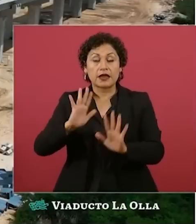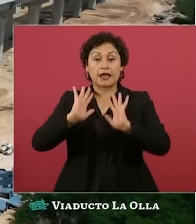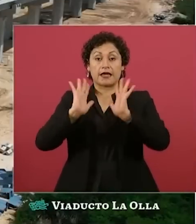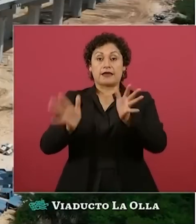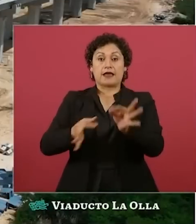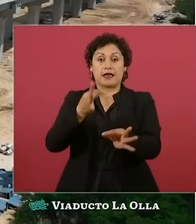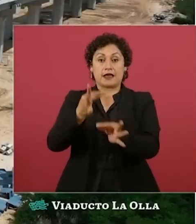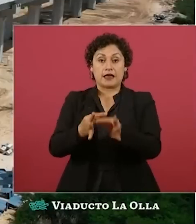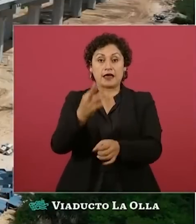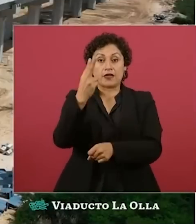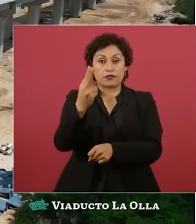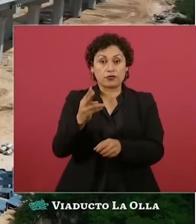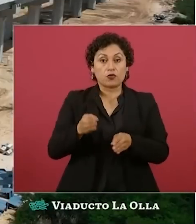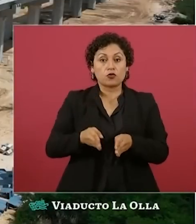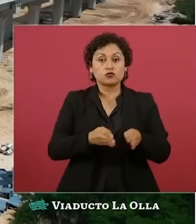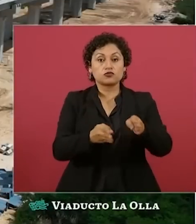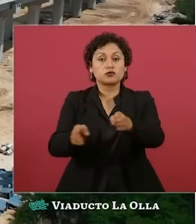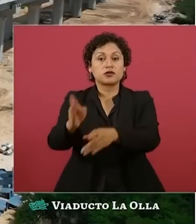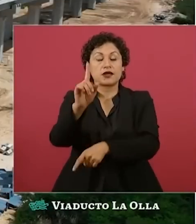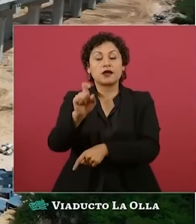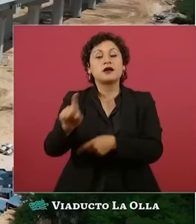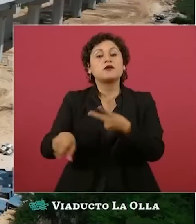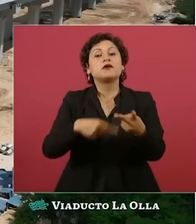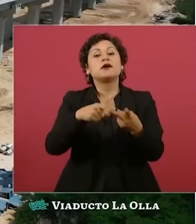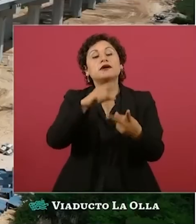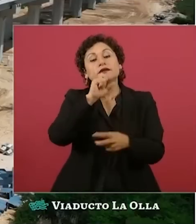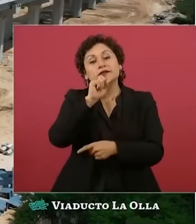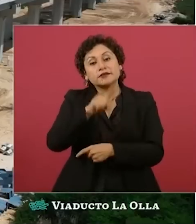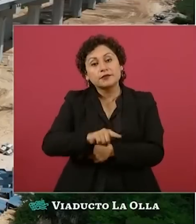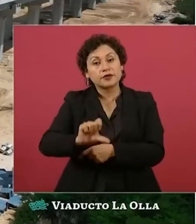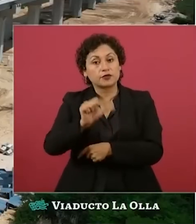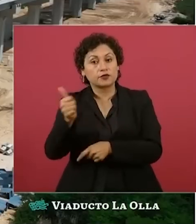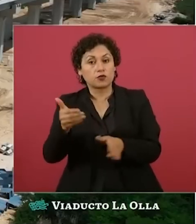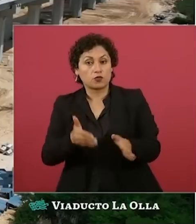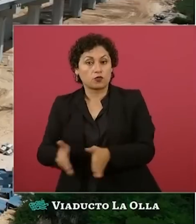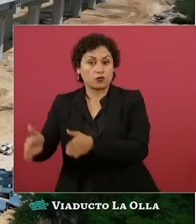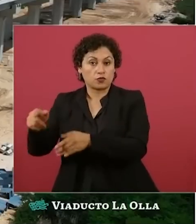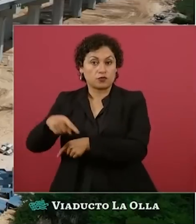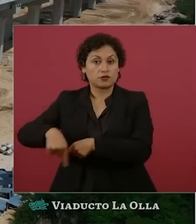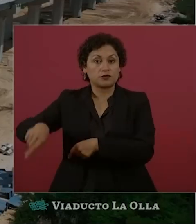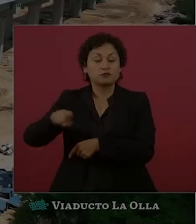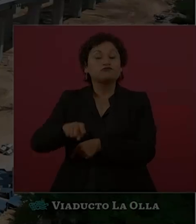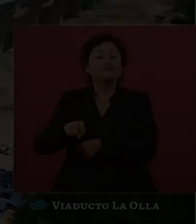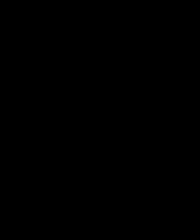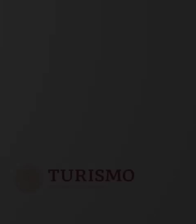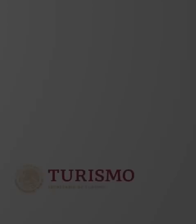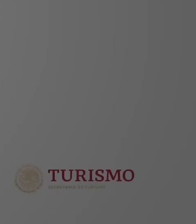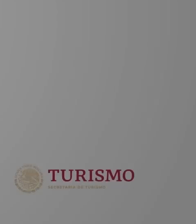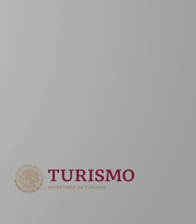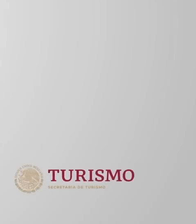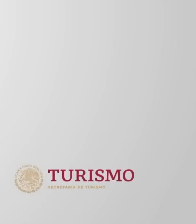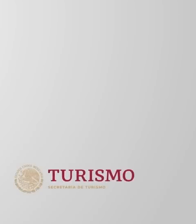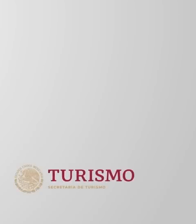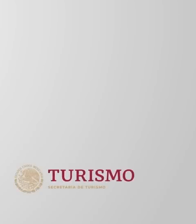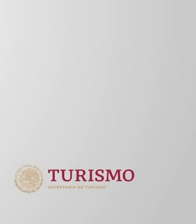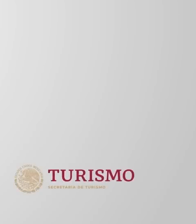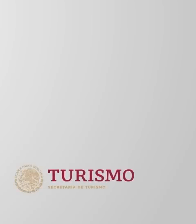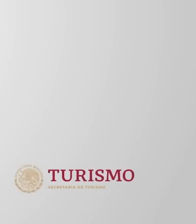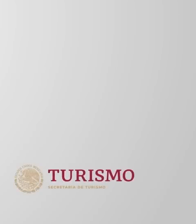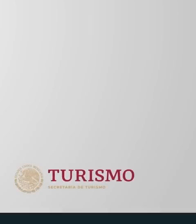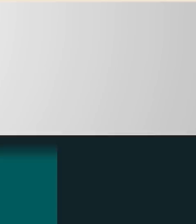viaductos, 31 pasos. La obra en el tramo 2 ha generado 12.000 empleos.